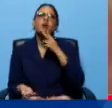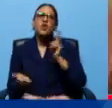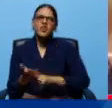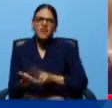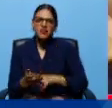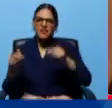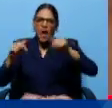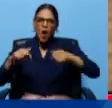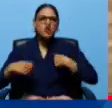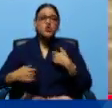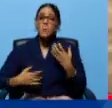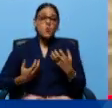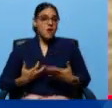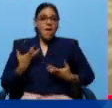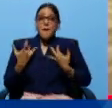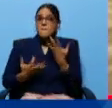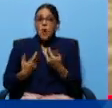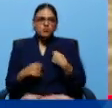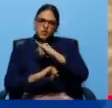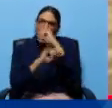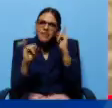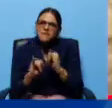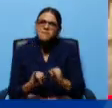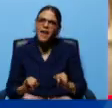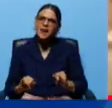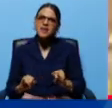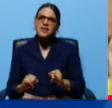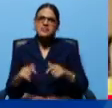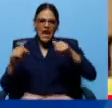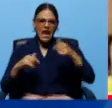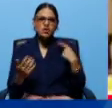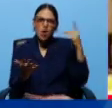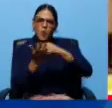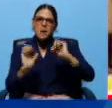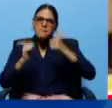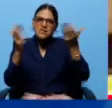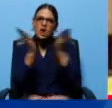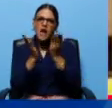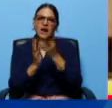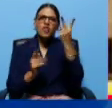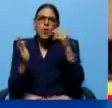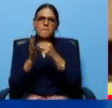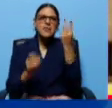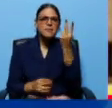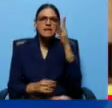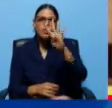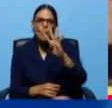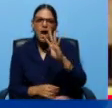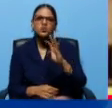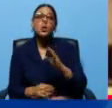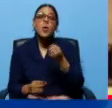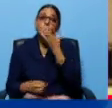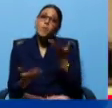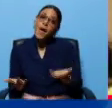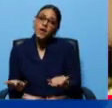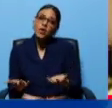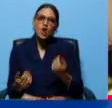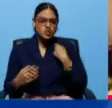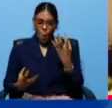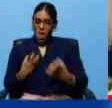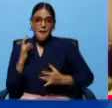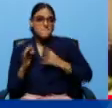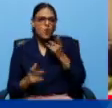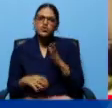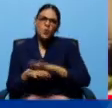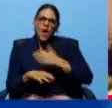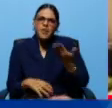verdad, hoy estoy muy emocionada, muy feliz en este regreso de clases 2024. Y bueno, emocionada